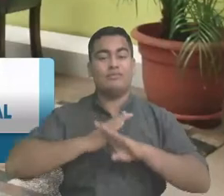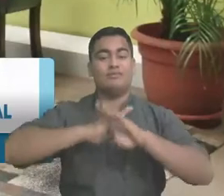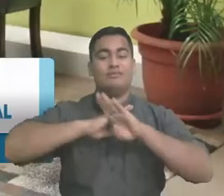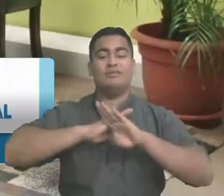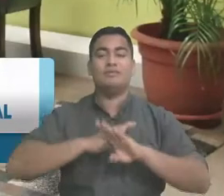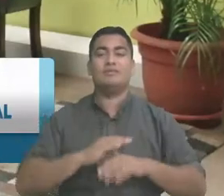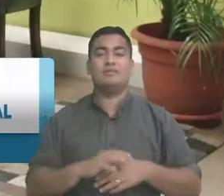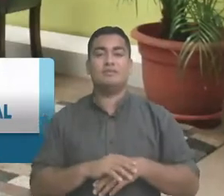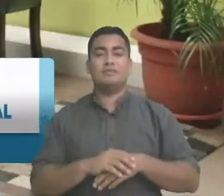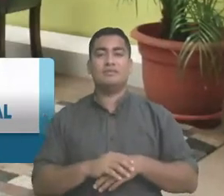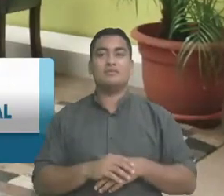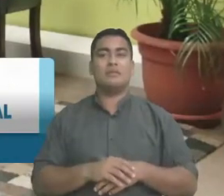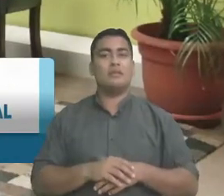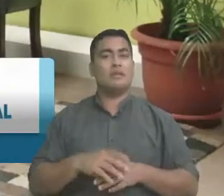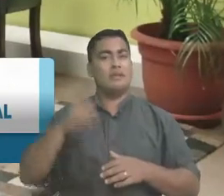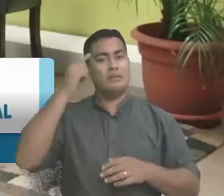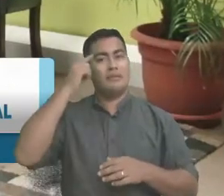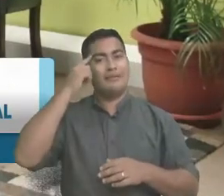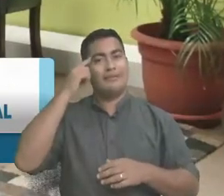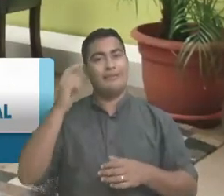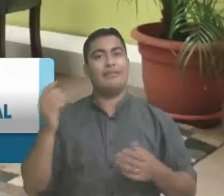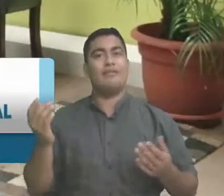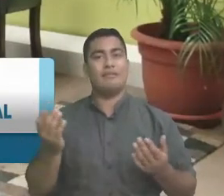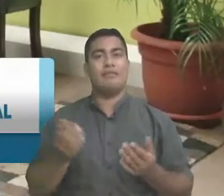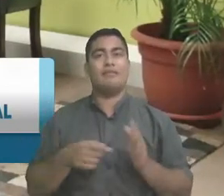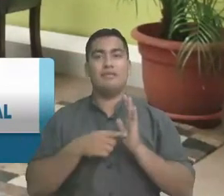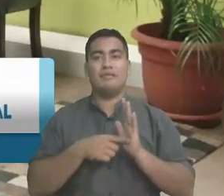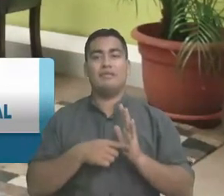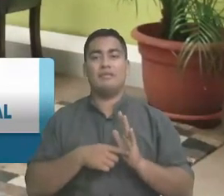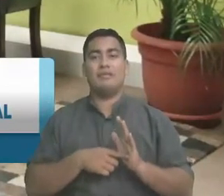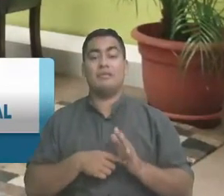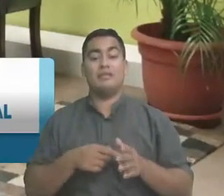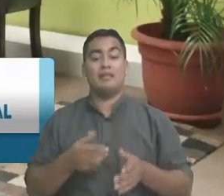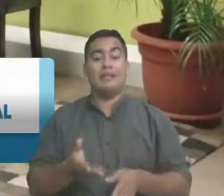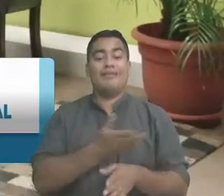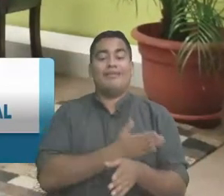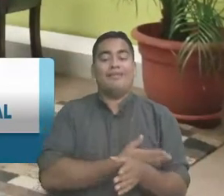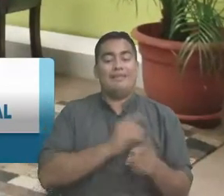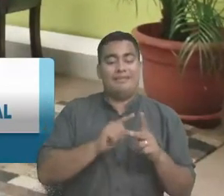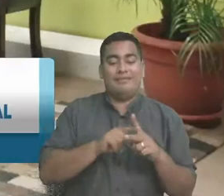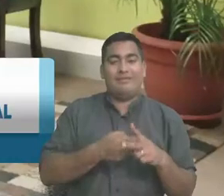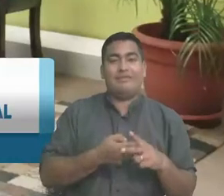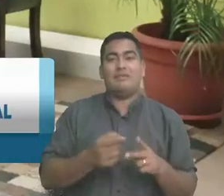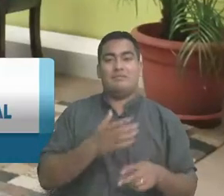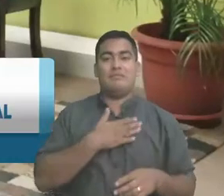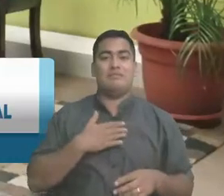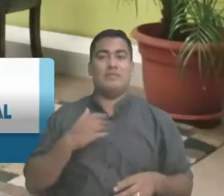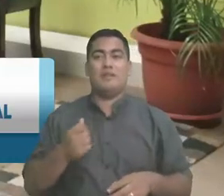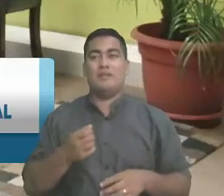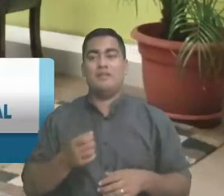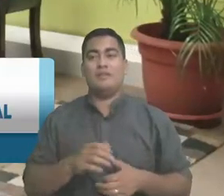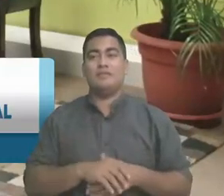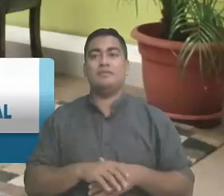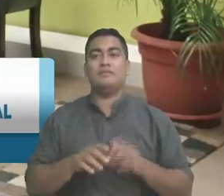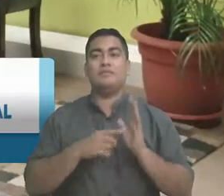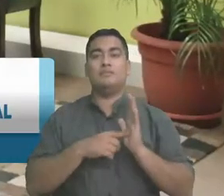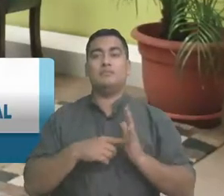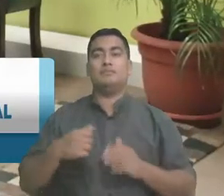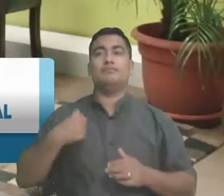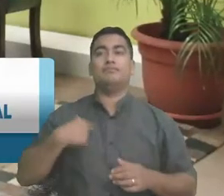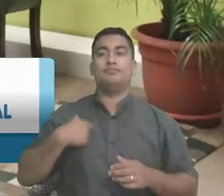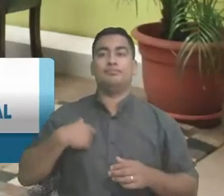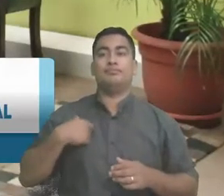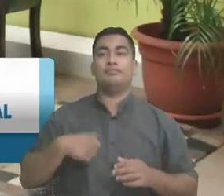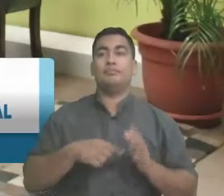esto? Sí. Me imagino que también, así como usted dice, en la fase inicial es mejor aplicarla. Sí, cuando se está empezando una diarrea,